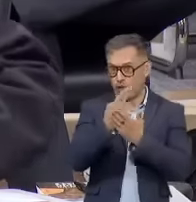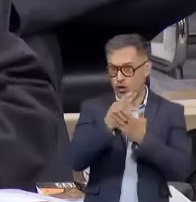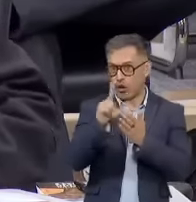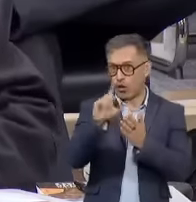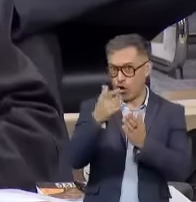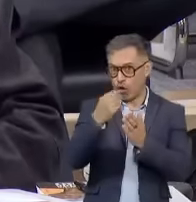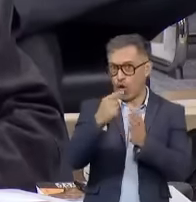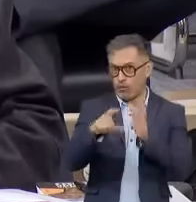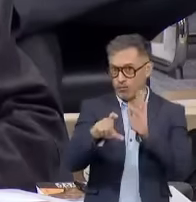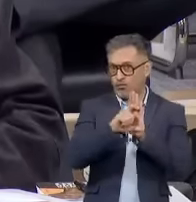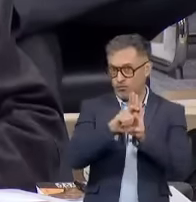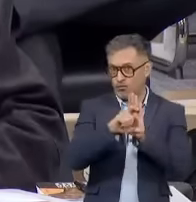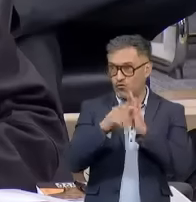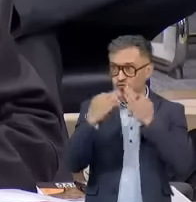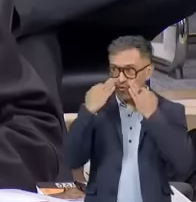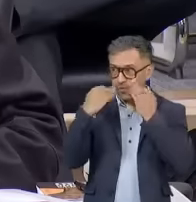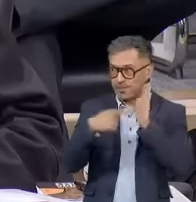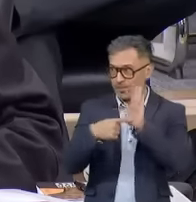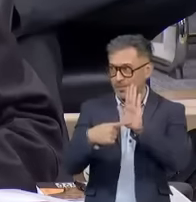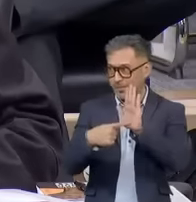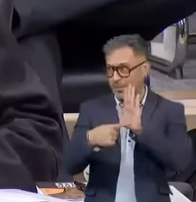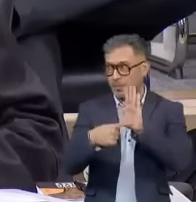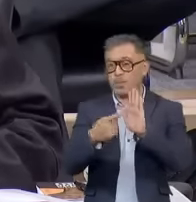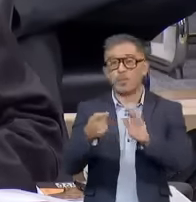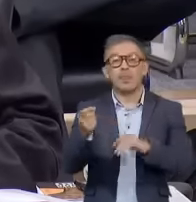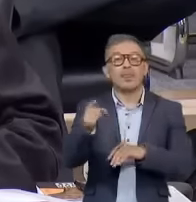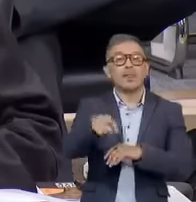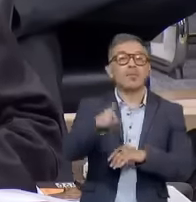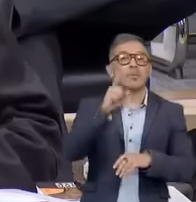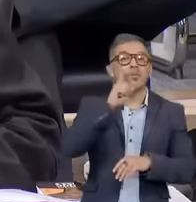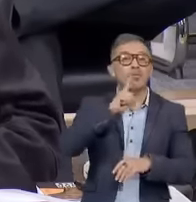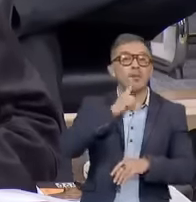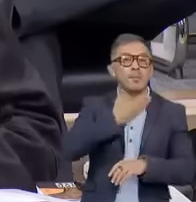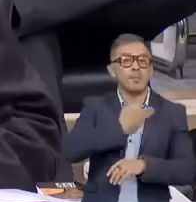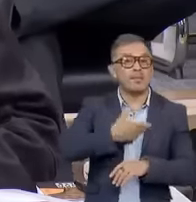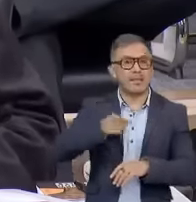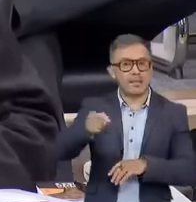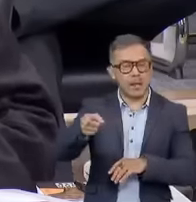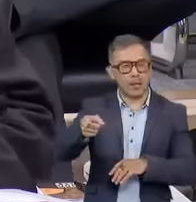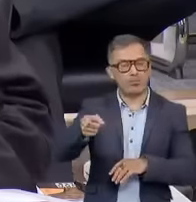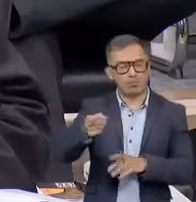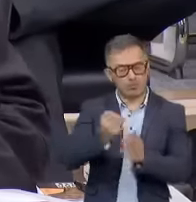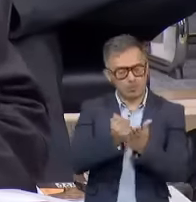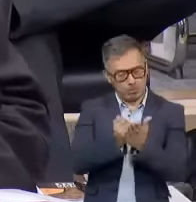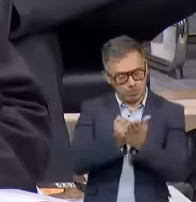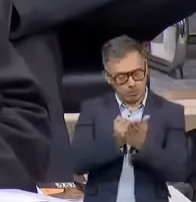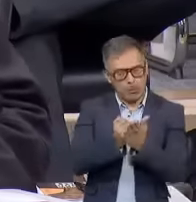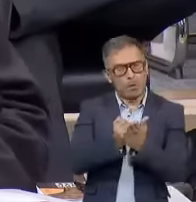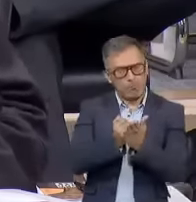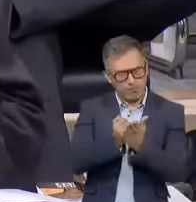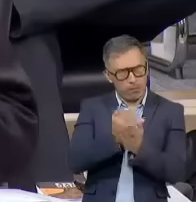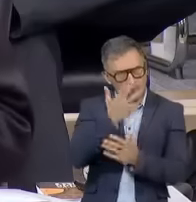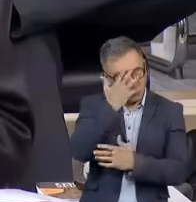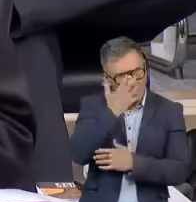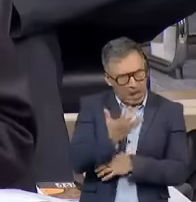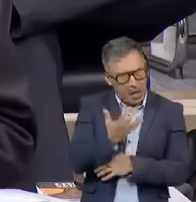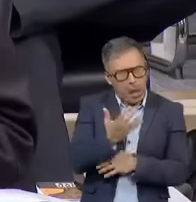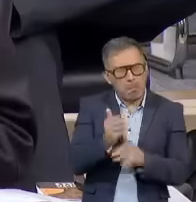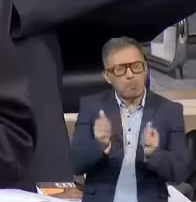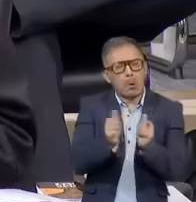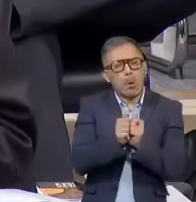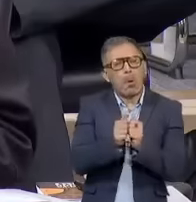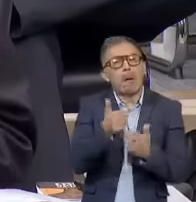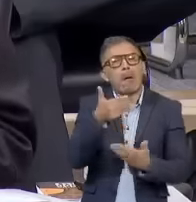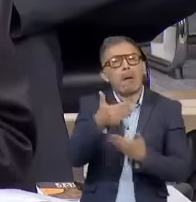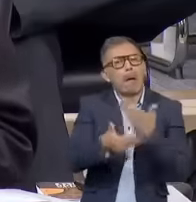y la presidenta consejero consejera presidente firme y gentil planteó que